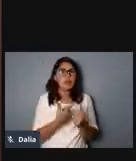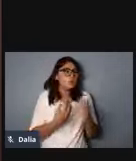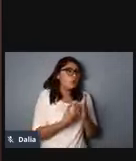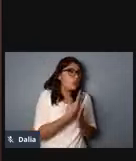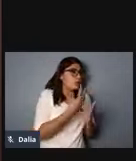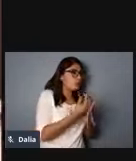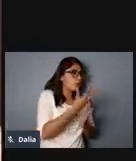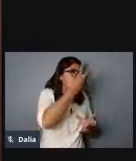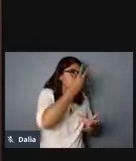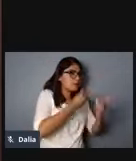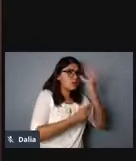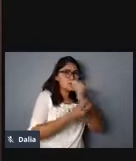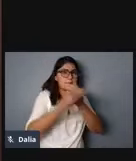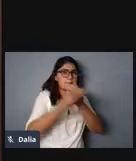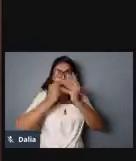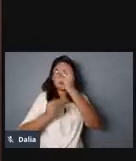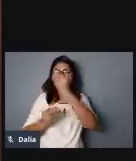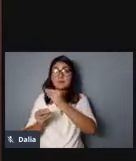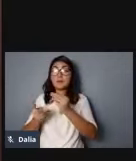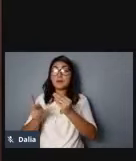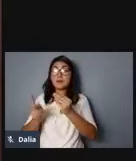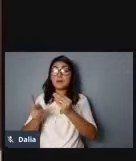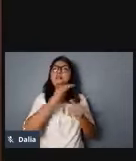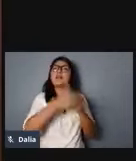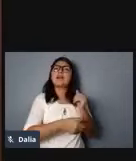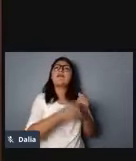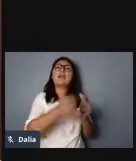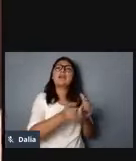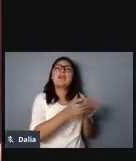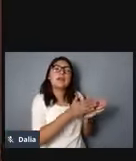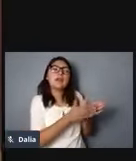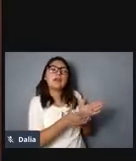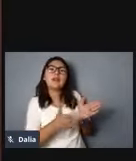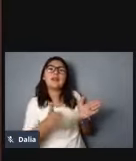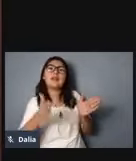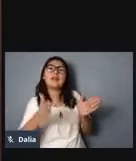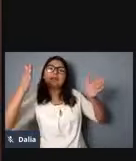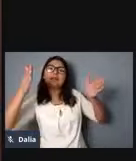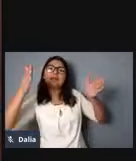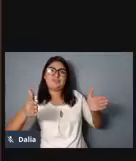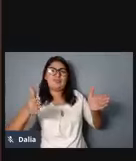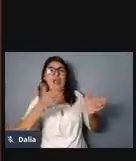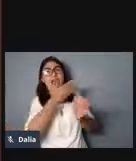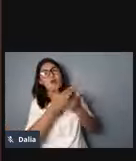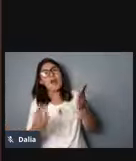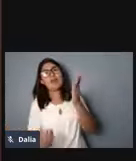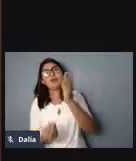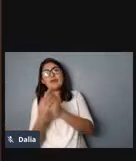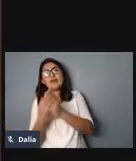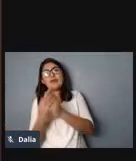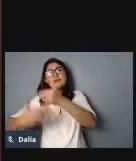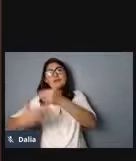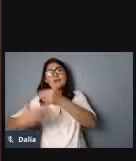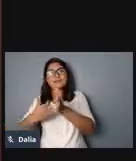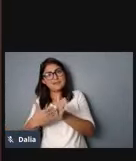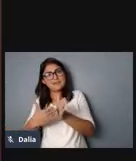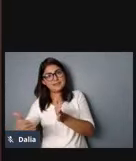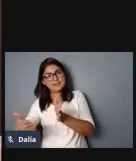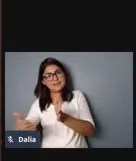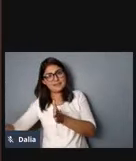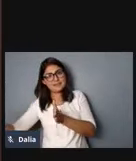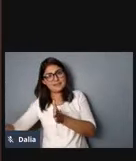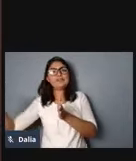la conclusión de un ciclo y se accede a otro. ¿Y qué crees? Que hoy hay una oportunidad maravillosa